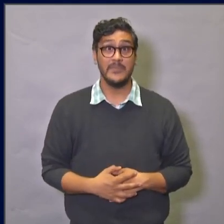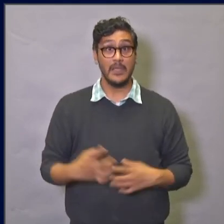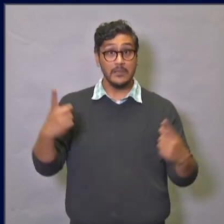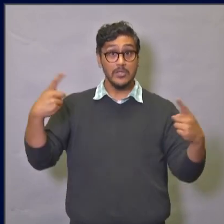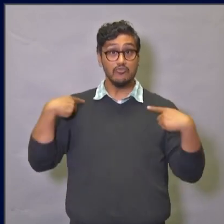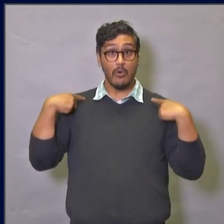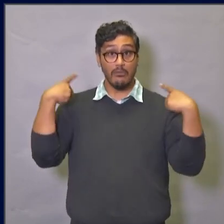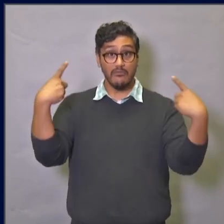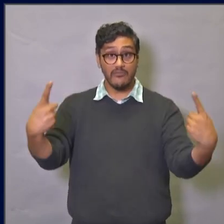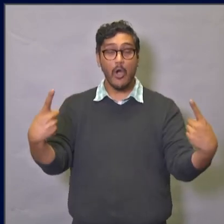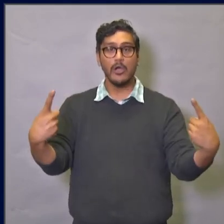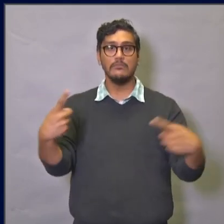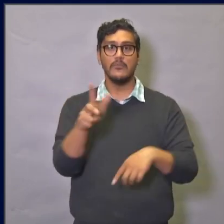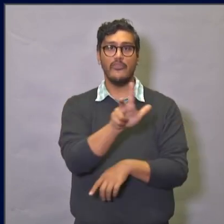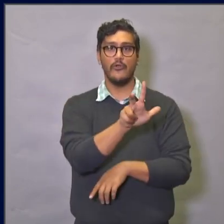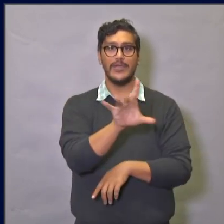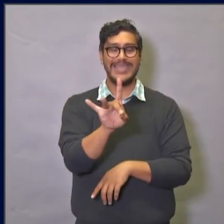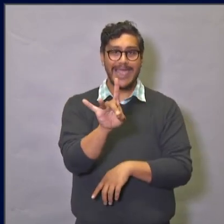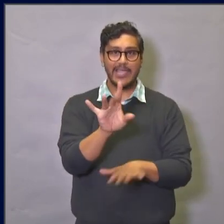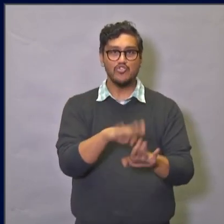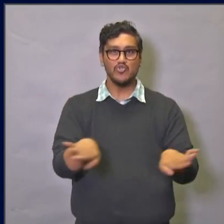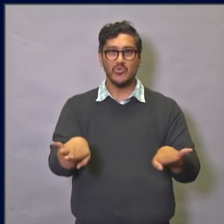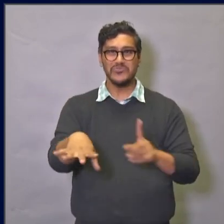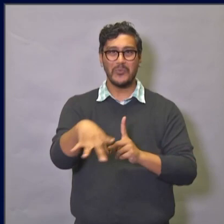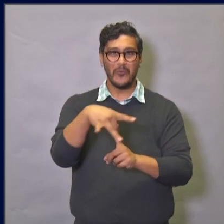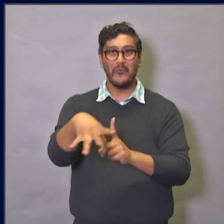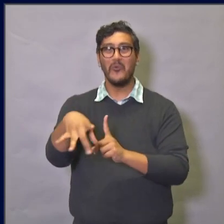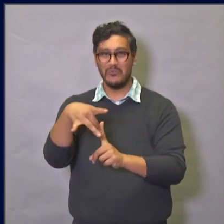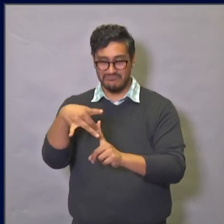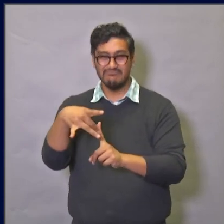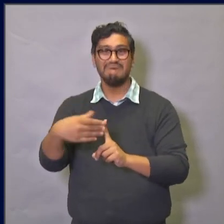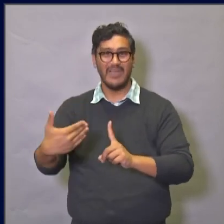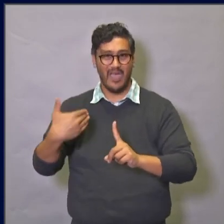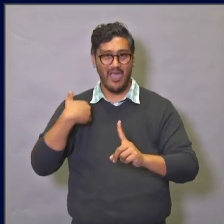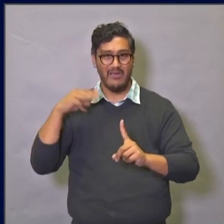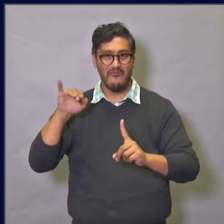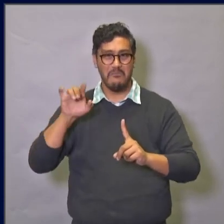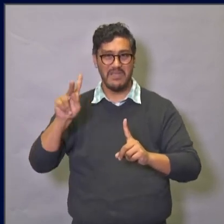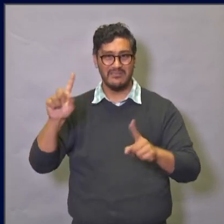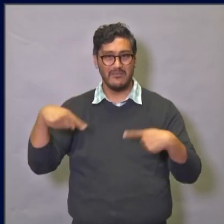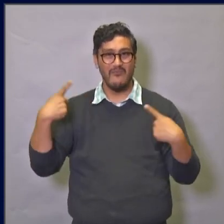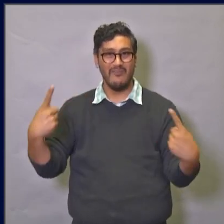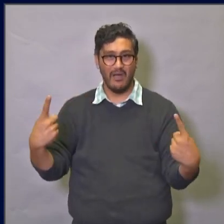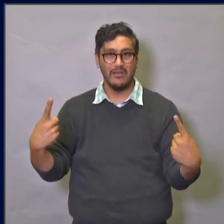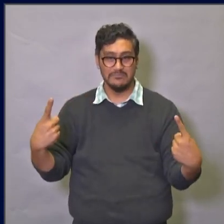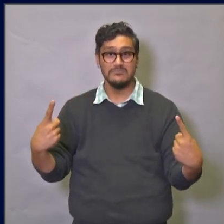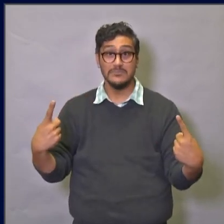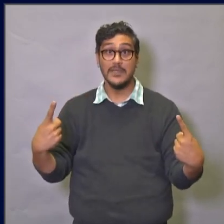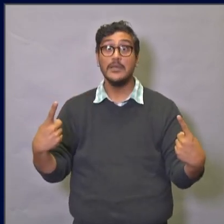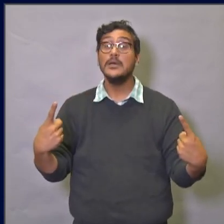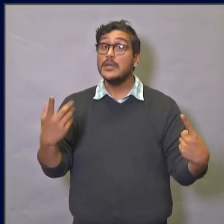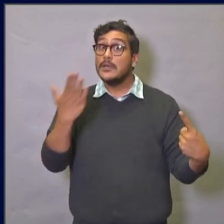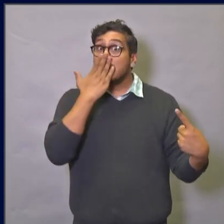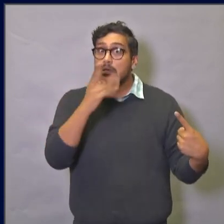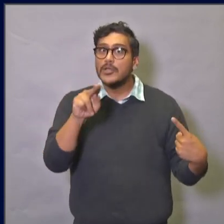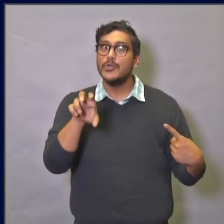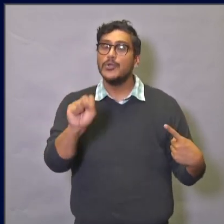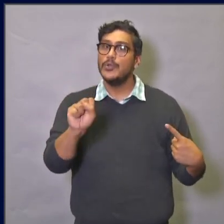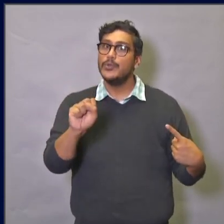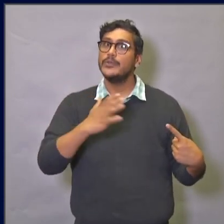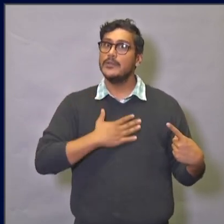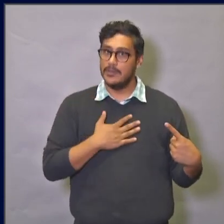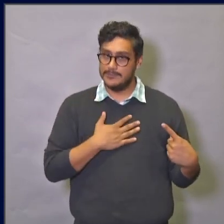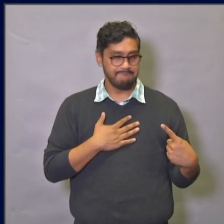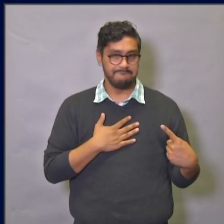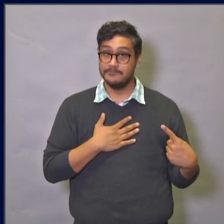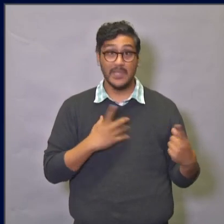se han reportado 38 casos de este síndrome en el condado de Los Ángeles. Y nos alegra informarles que hasta la fecha